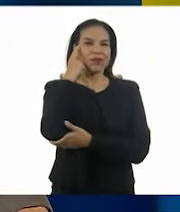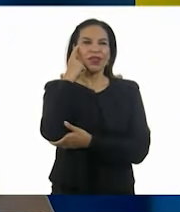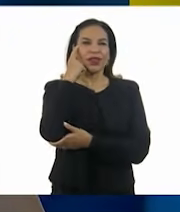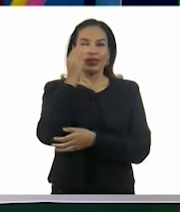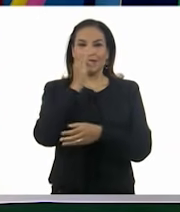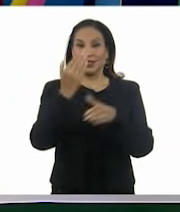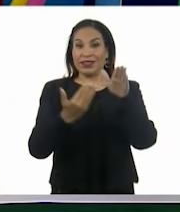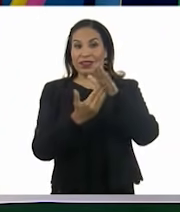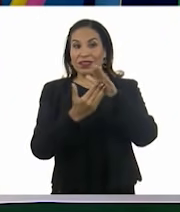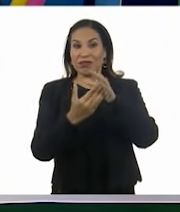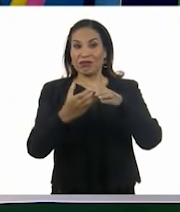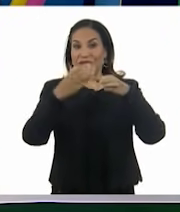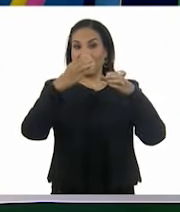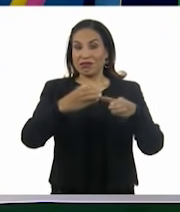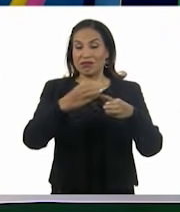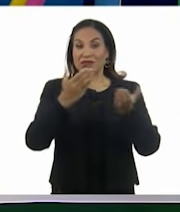encima?